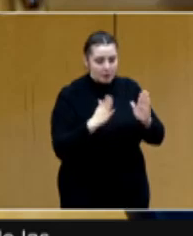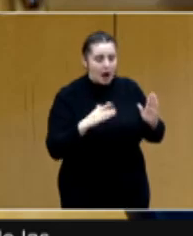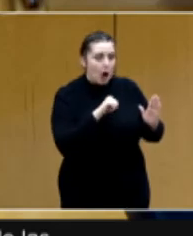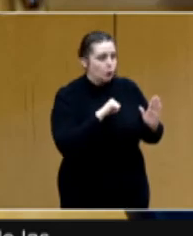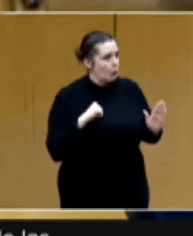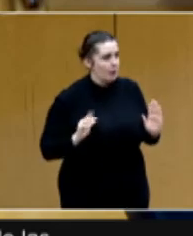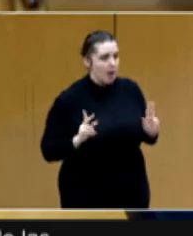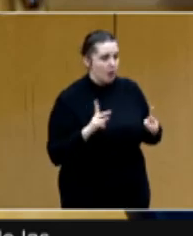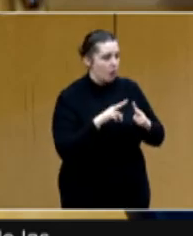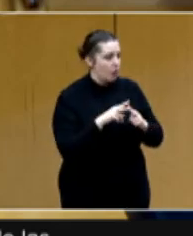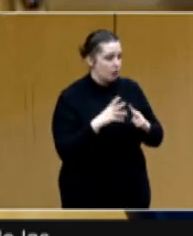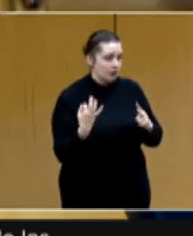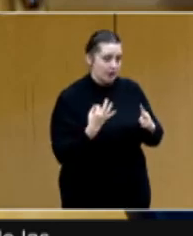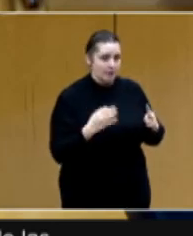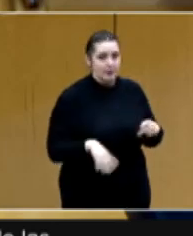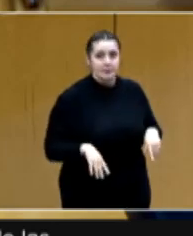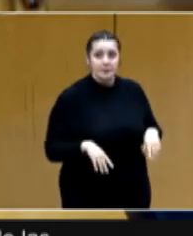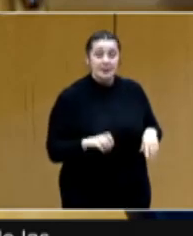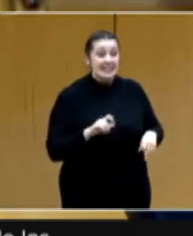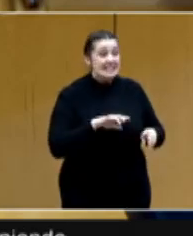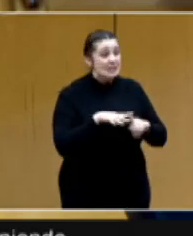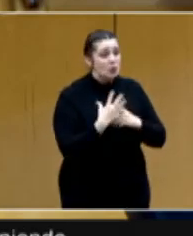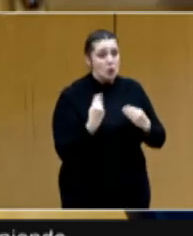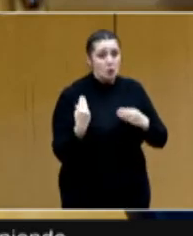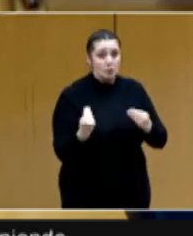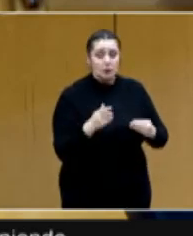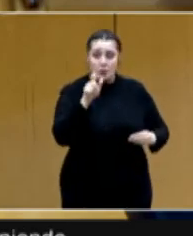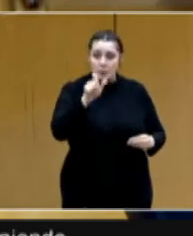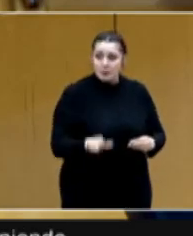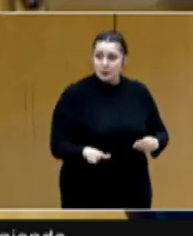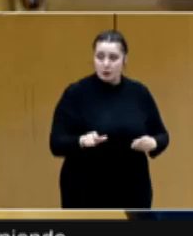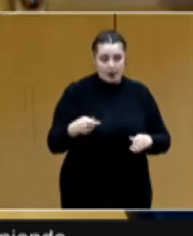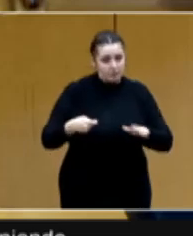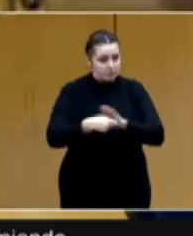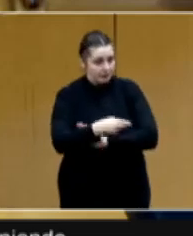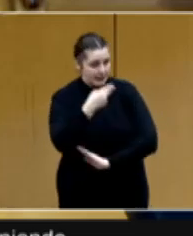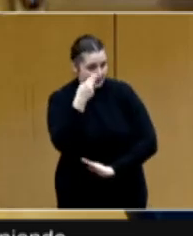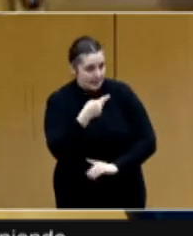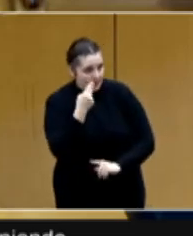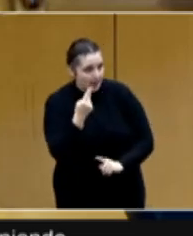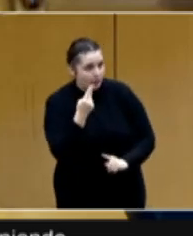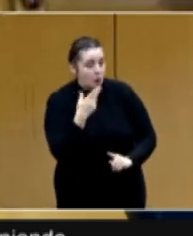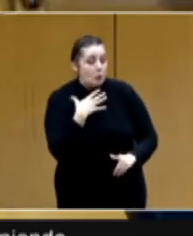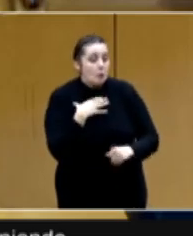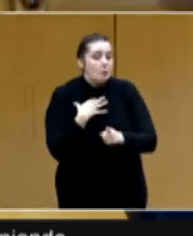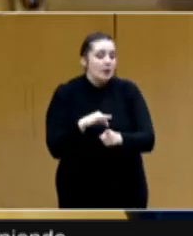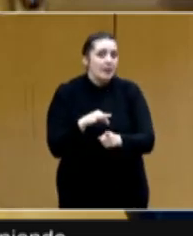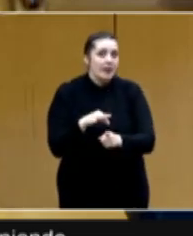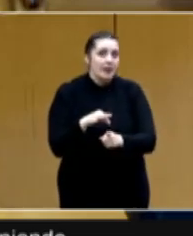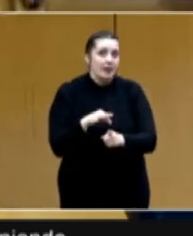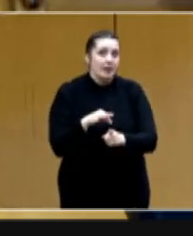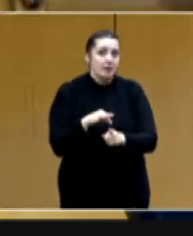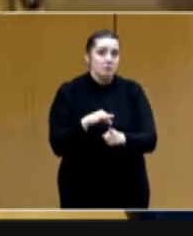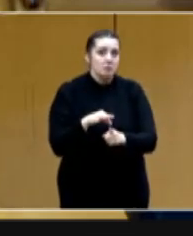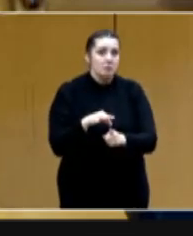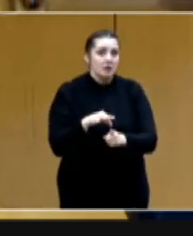en muchos casos tanto el interesado puede diríamos prescindir hasta cierto punto de